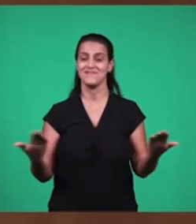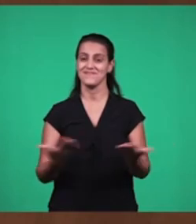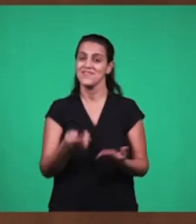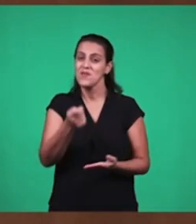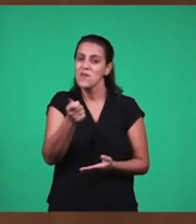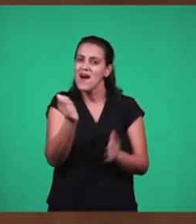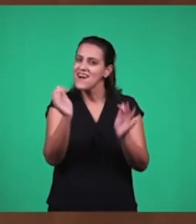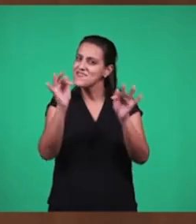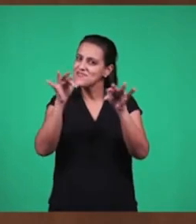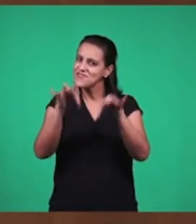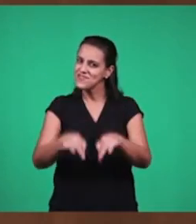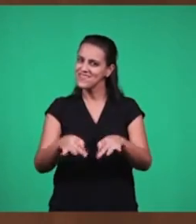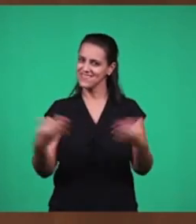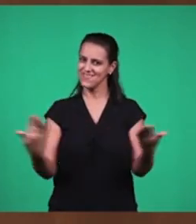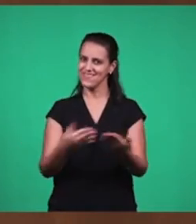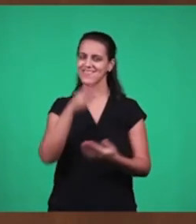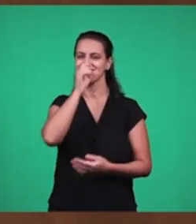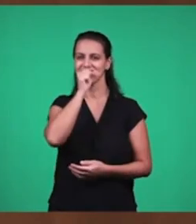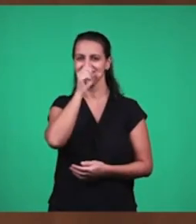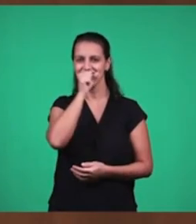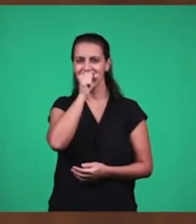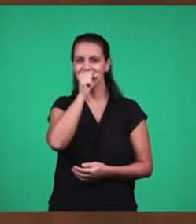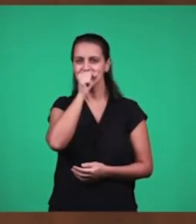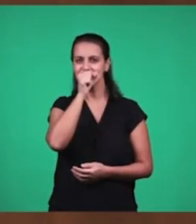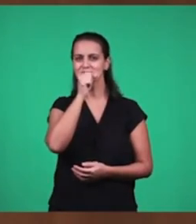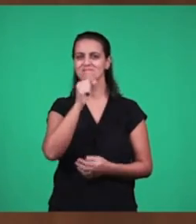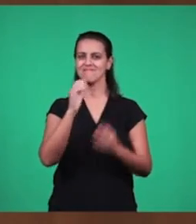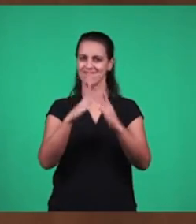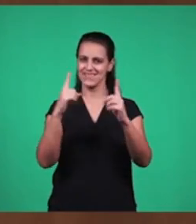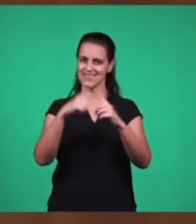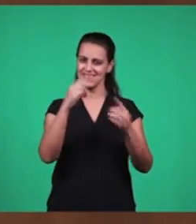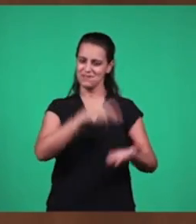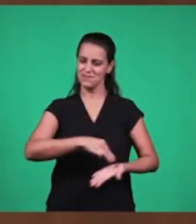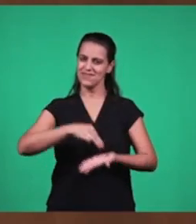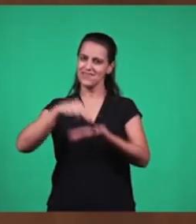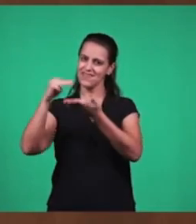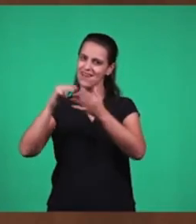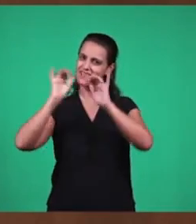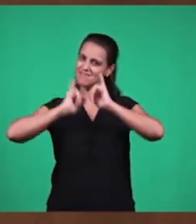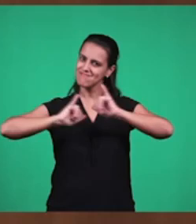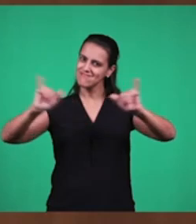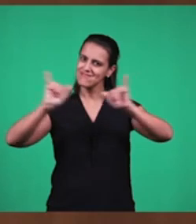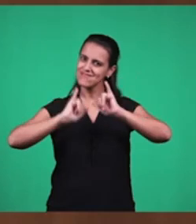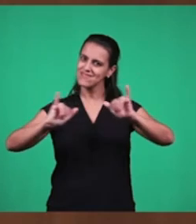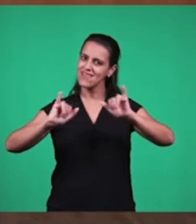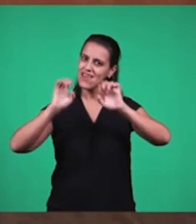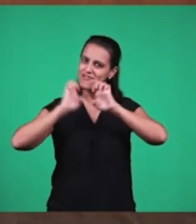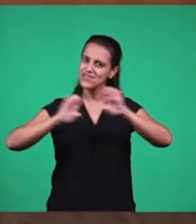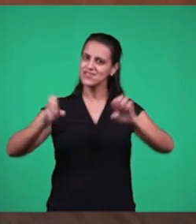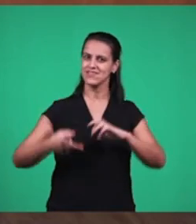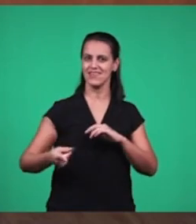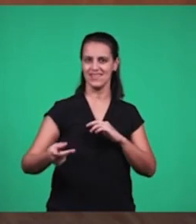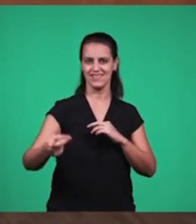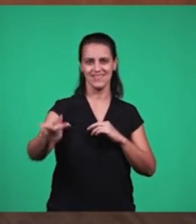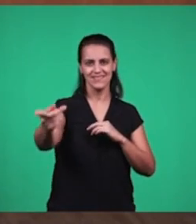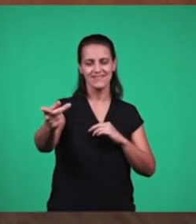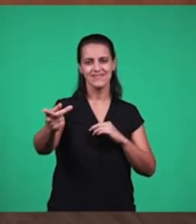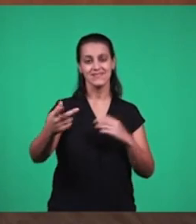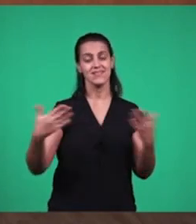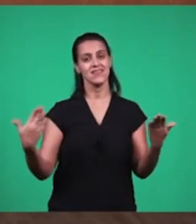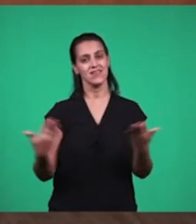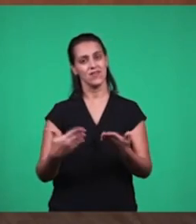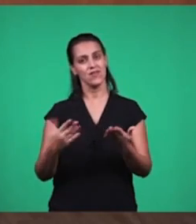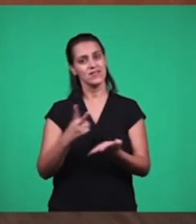Estamos llegando al final de la edición de este sábado del programa de la Iglesia Cristiana Maranata, anunciando el Evangelio Eterno, recordando